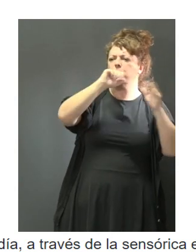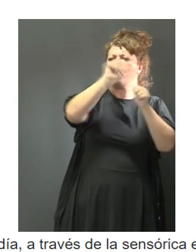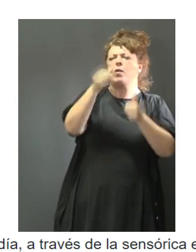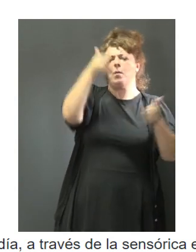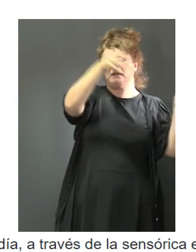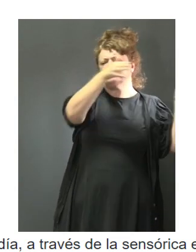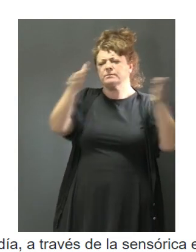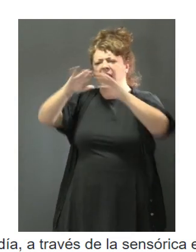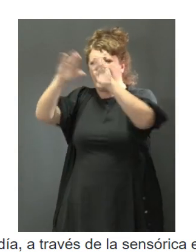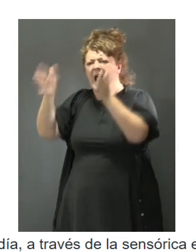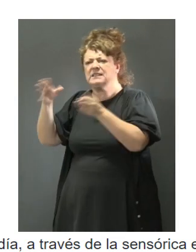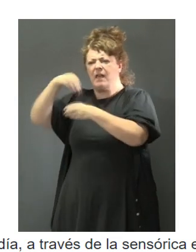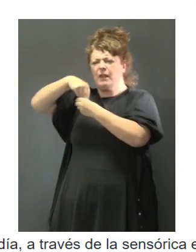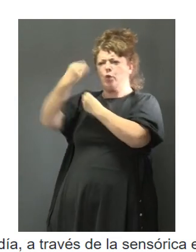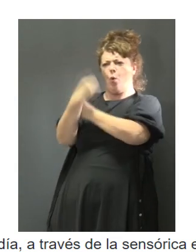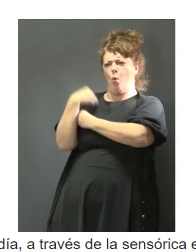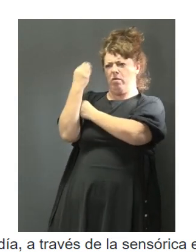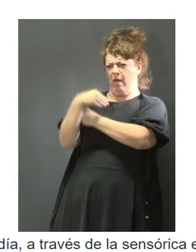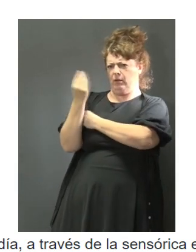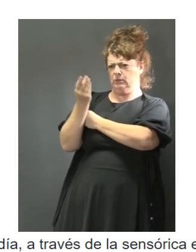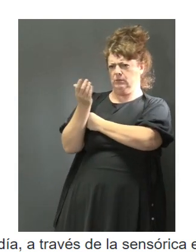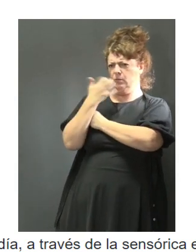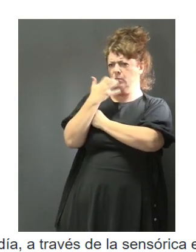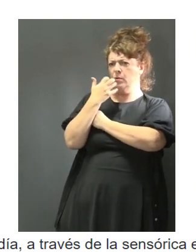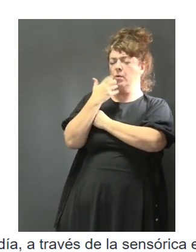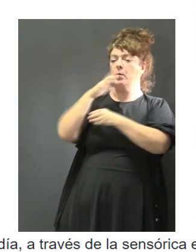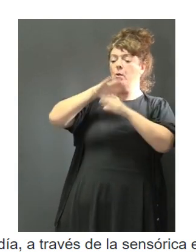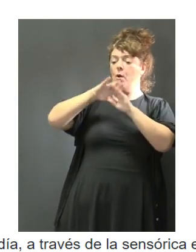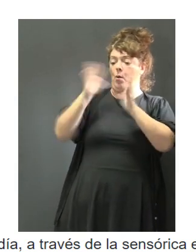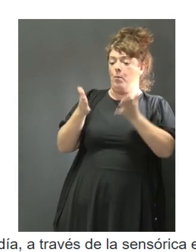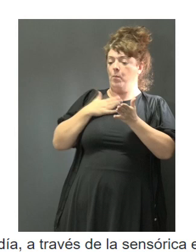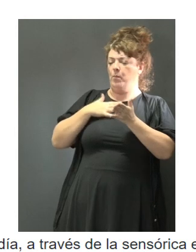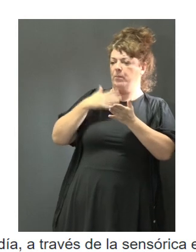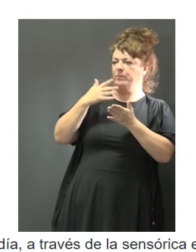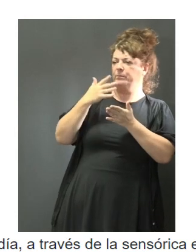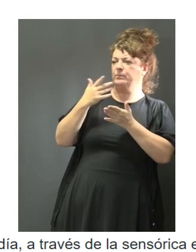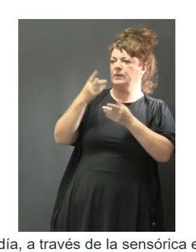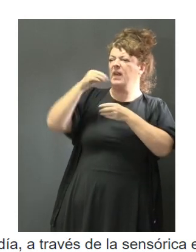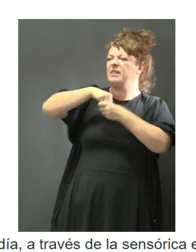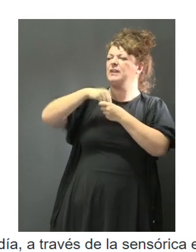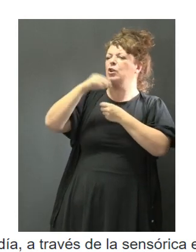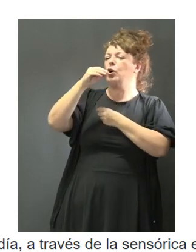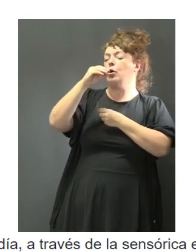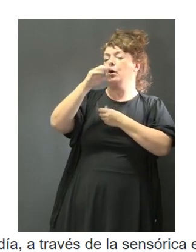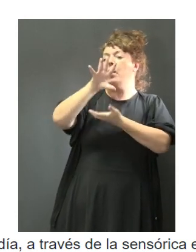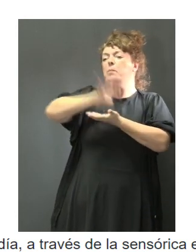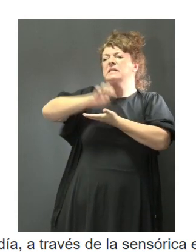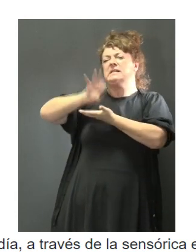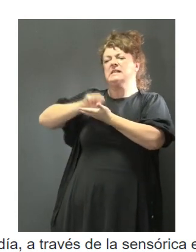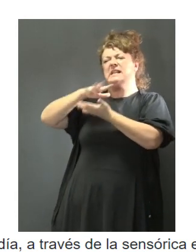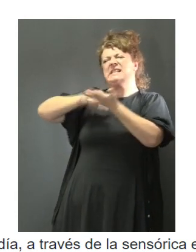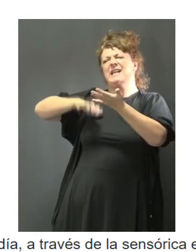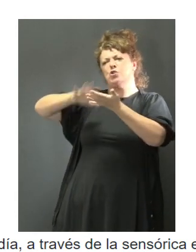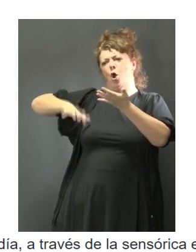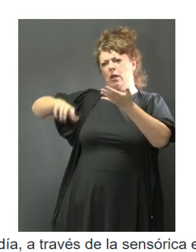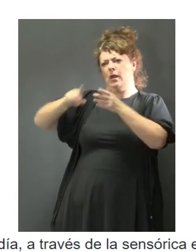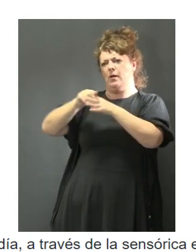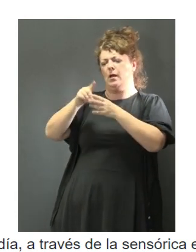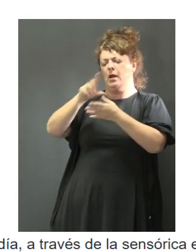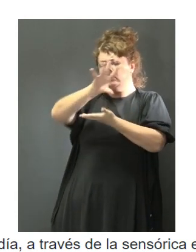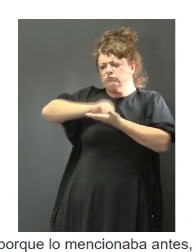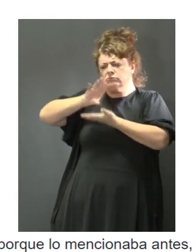intentamos es toda esa información que nos llevan de los domicilios a través de la sensórica, el poder recogerla y